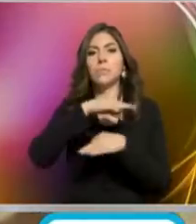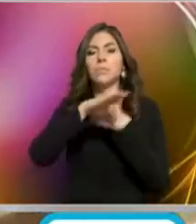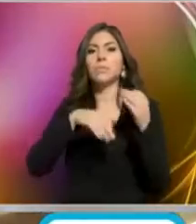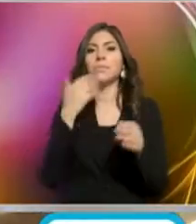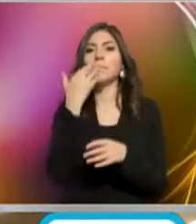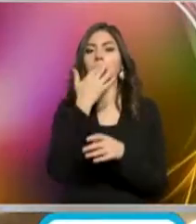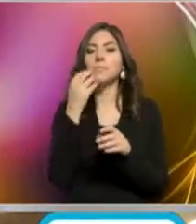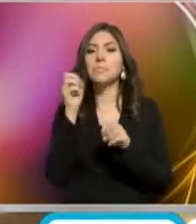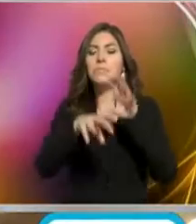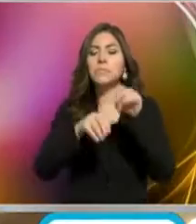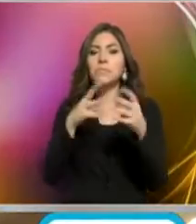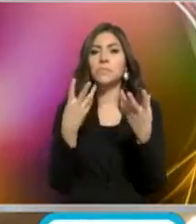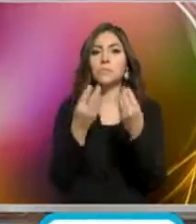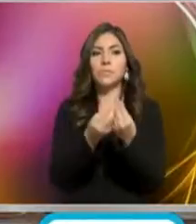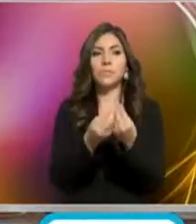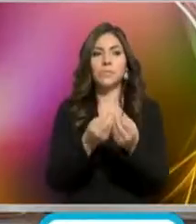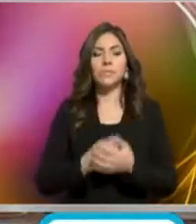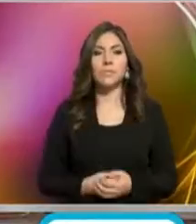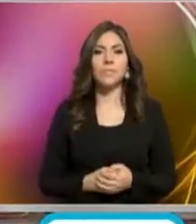agarrando.